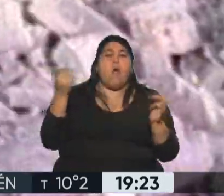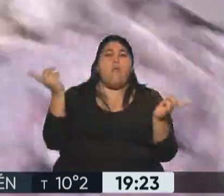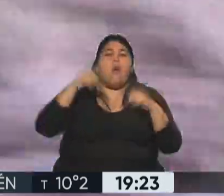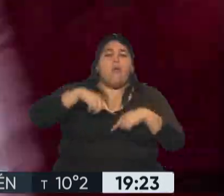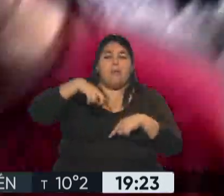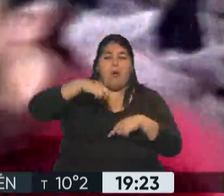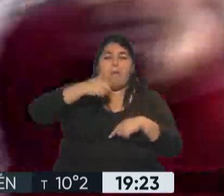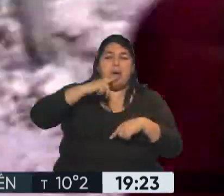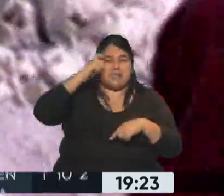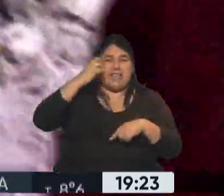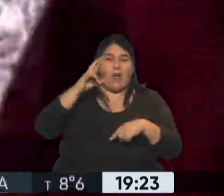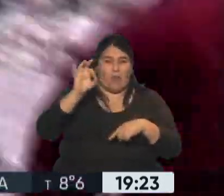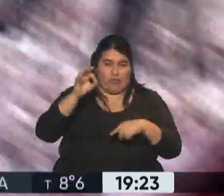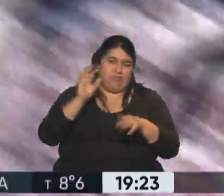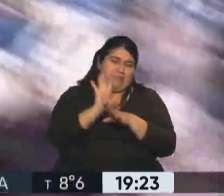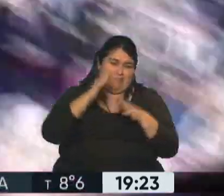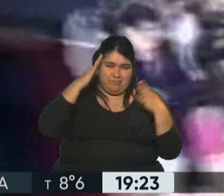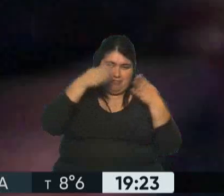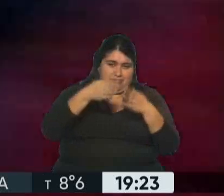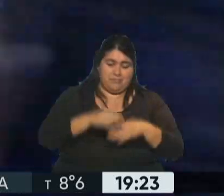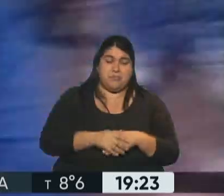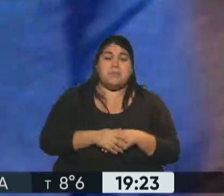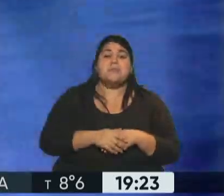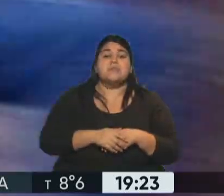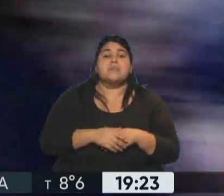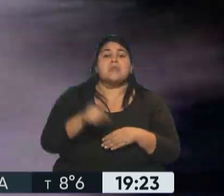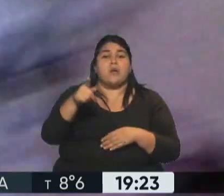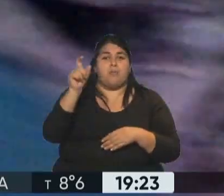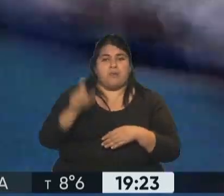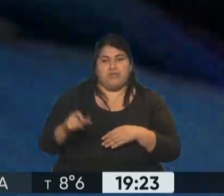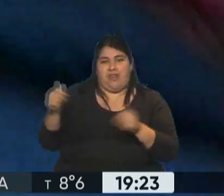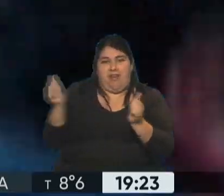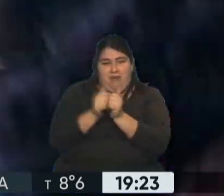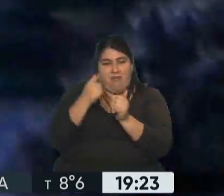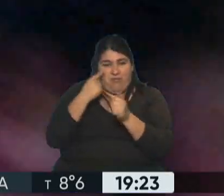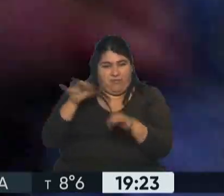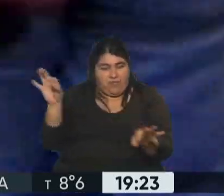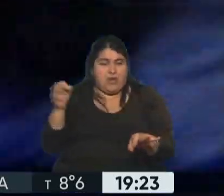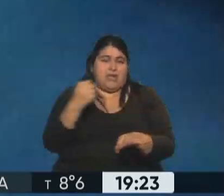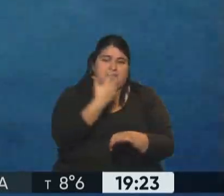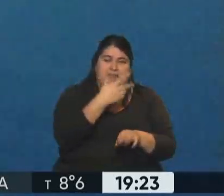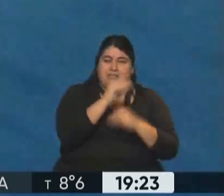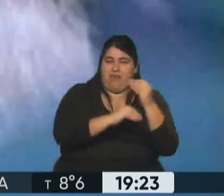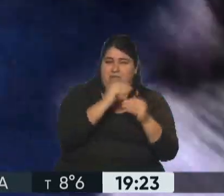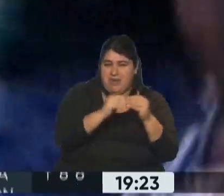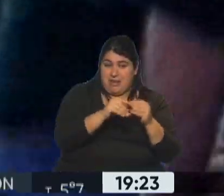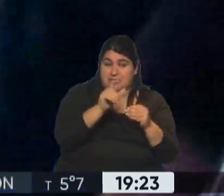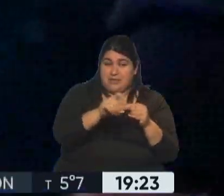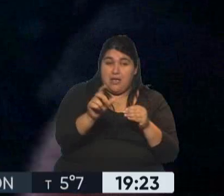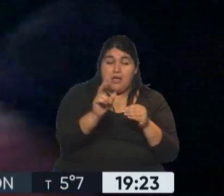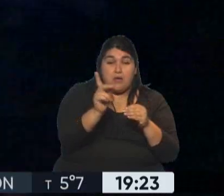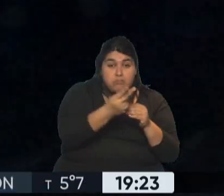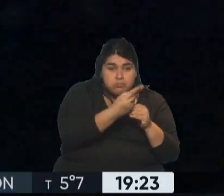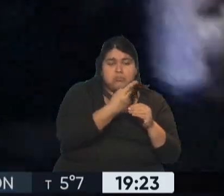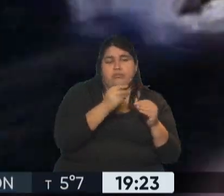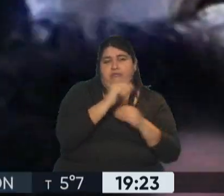de los oradores principales mañana y estará acompañado por un sobreviviente y por 3 familiares de víctimas. Previo al acto, las autoridades de la